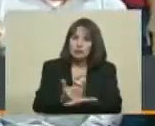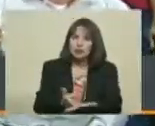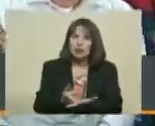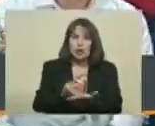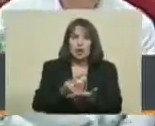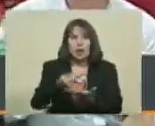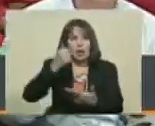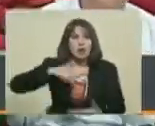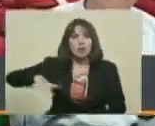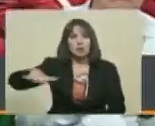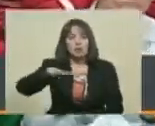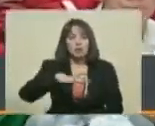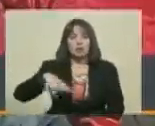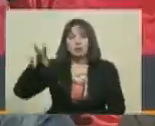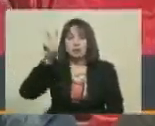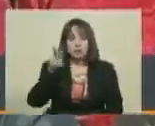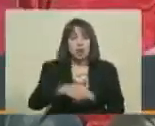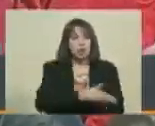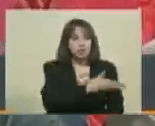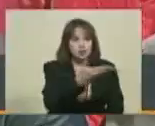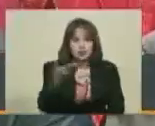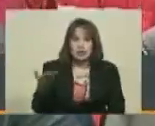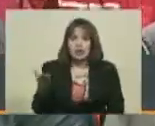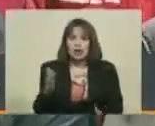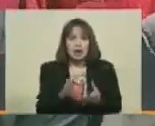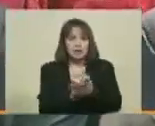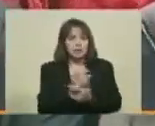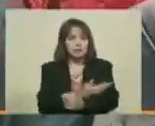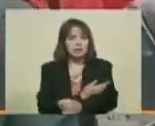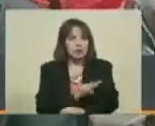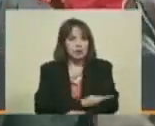nuestro país. Ustedes, queridos hermanos y hermanas,